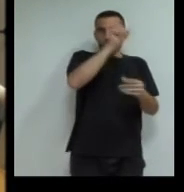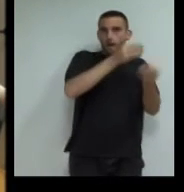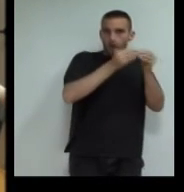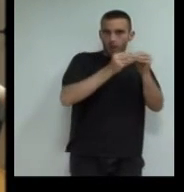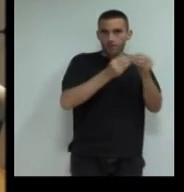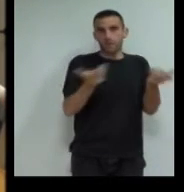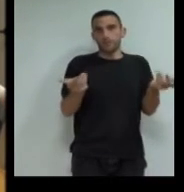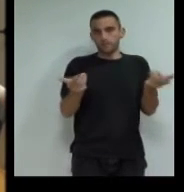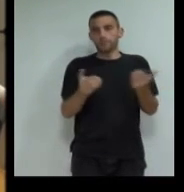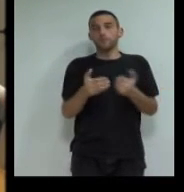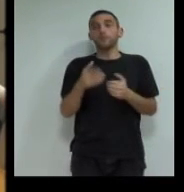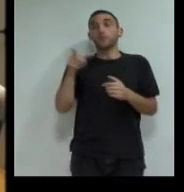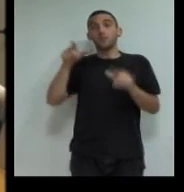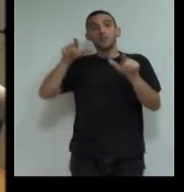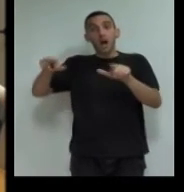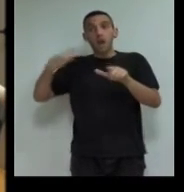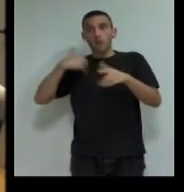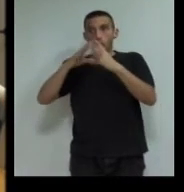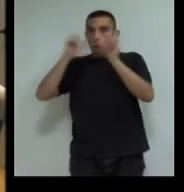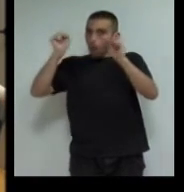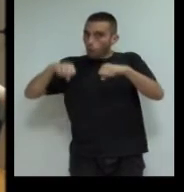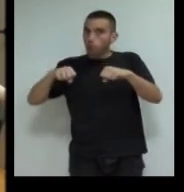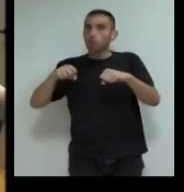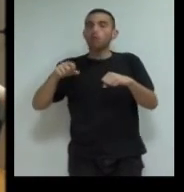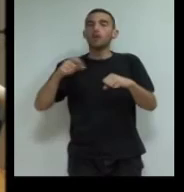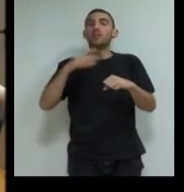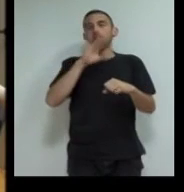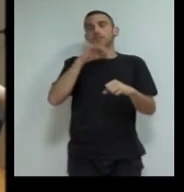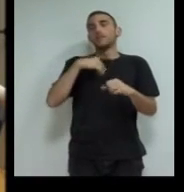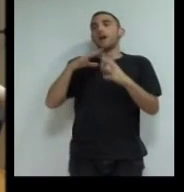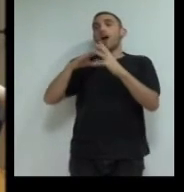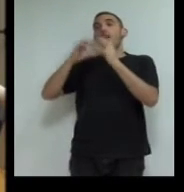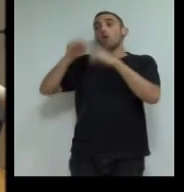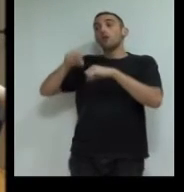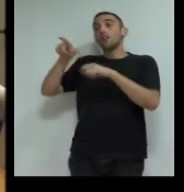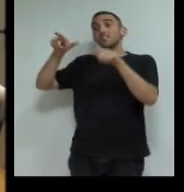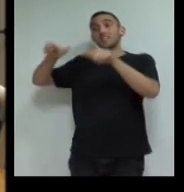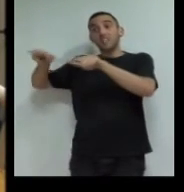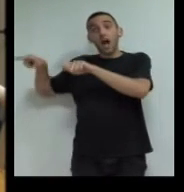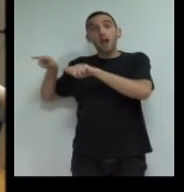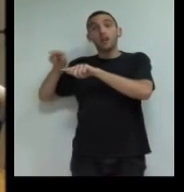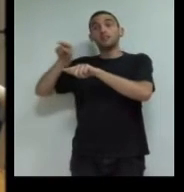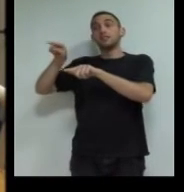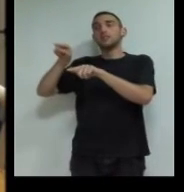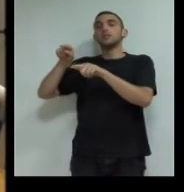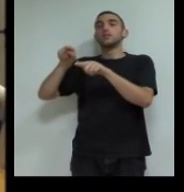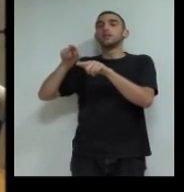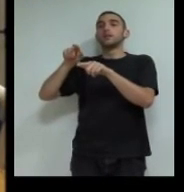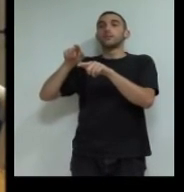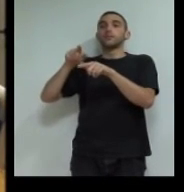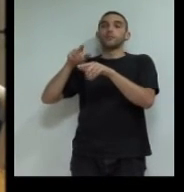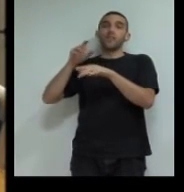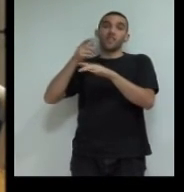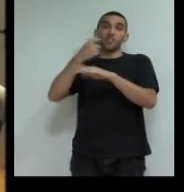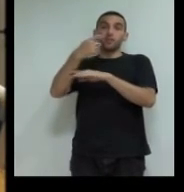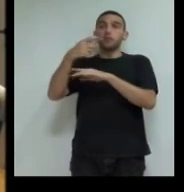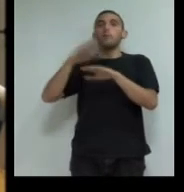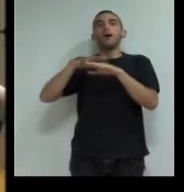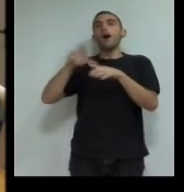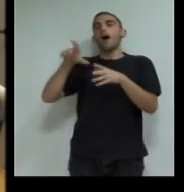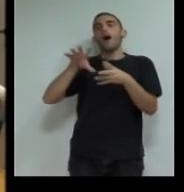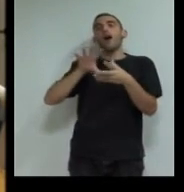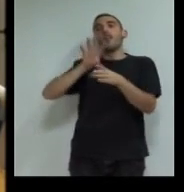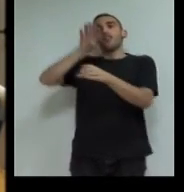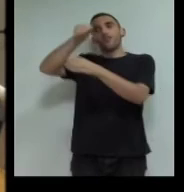los...? Naturalmente, esas salas yo he llegado a acuerdos con las empresas de exhibición cinematográfica para que adopten el